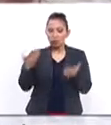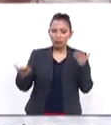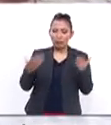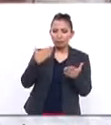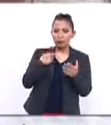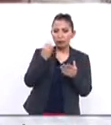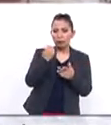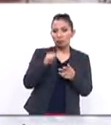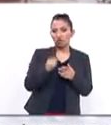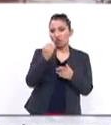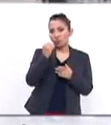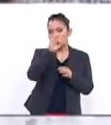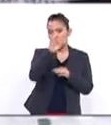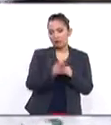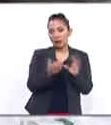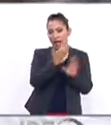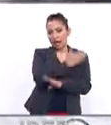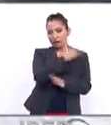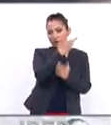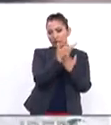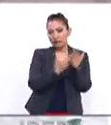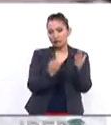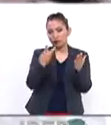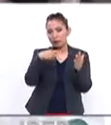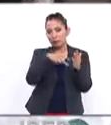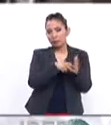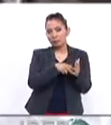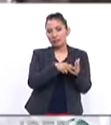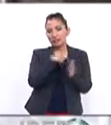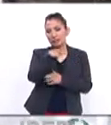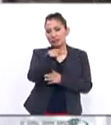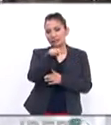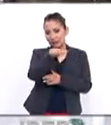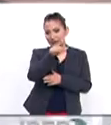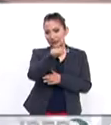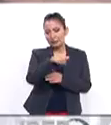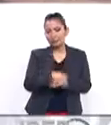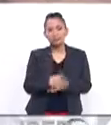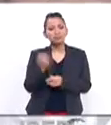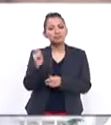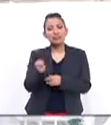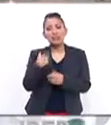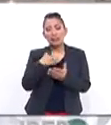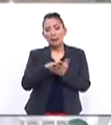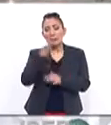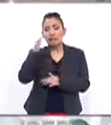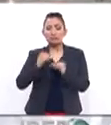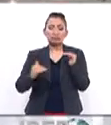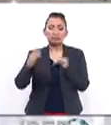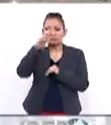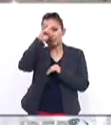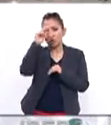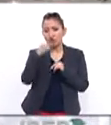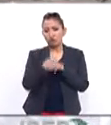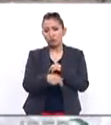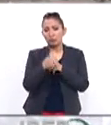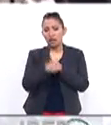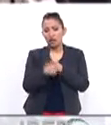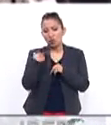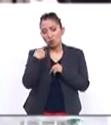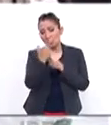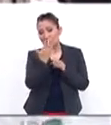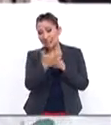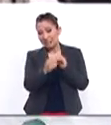con el 9.9% registrado en 2016. Se trata de la mayor cifra registrada en